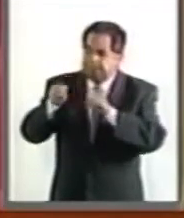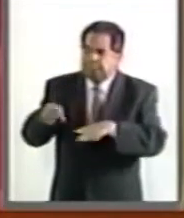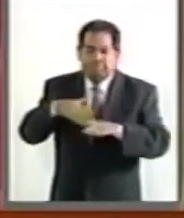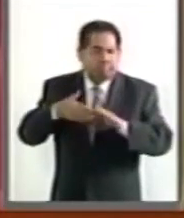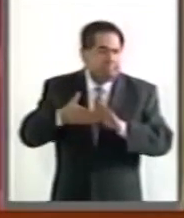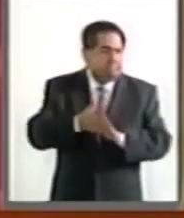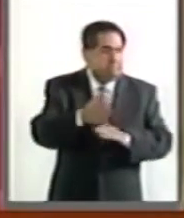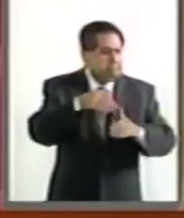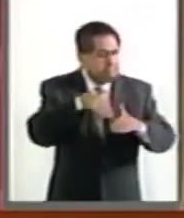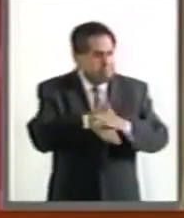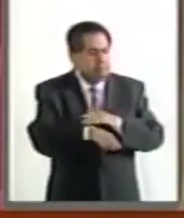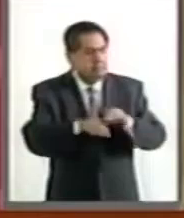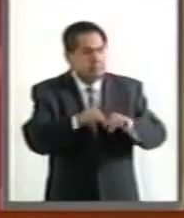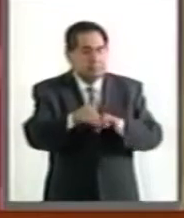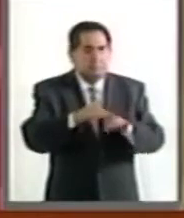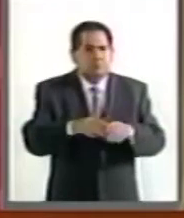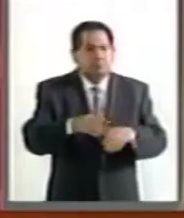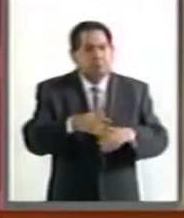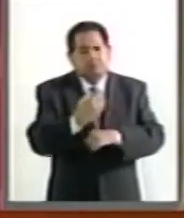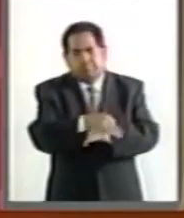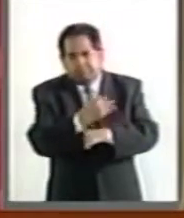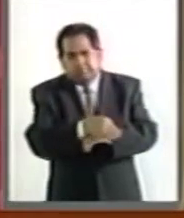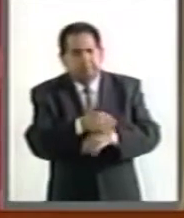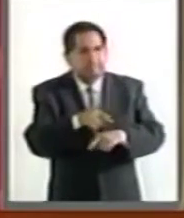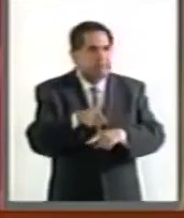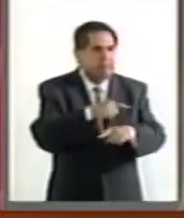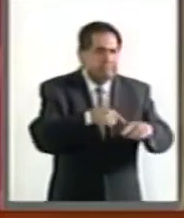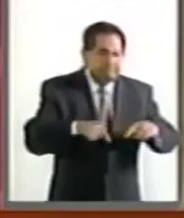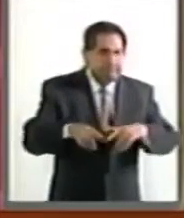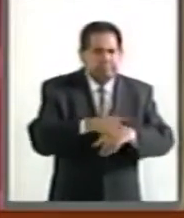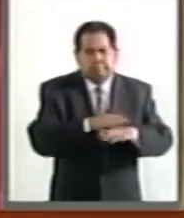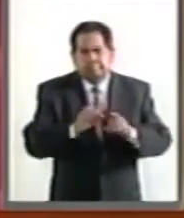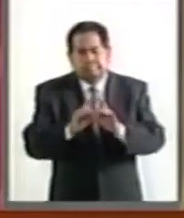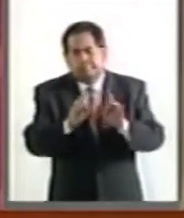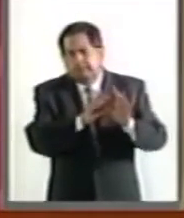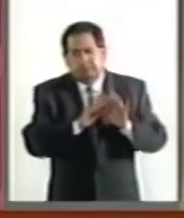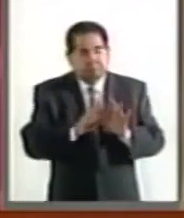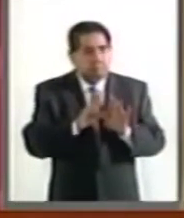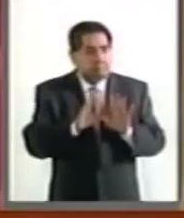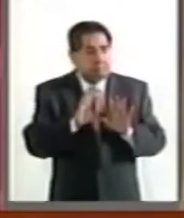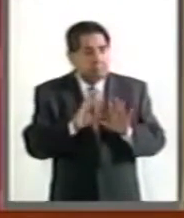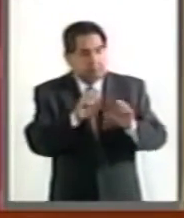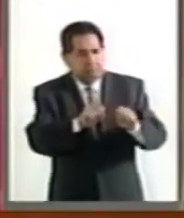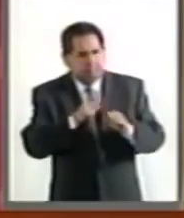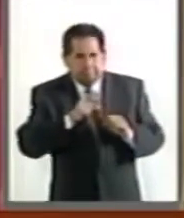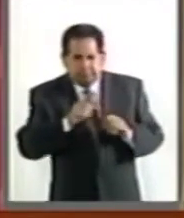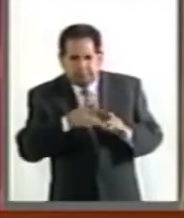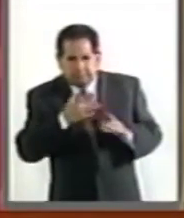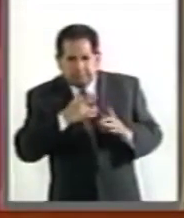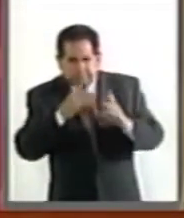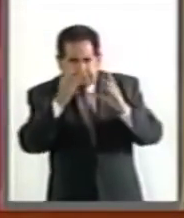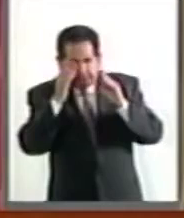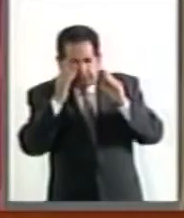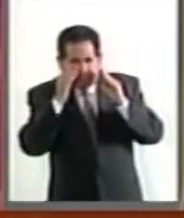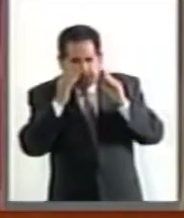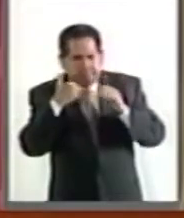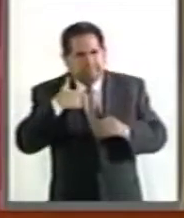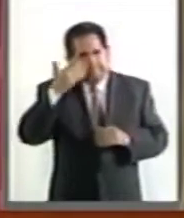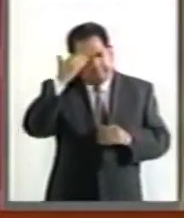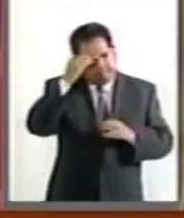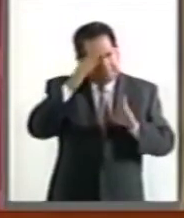una informalidad al principio, pero que llegan a tener una capacitación